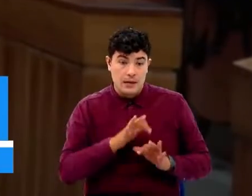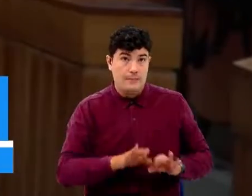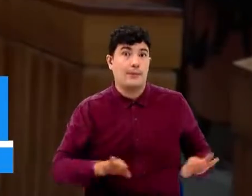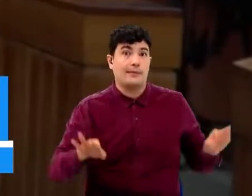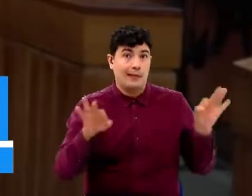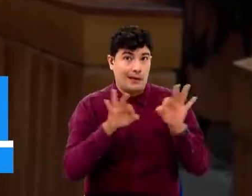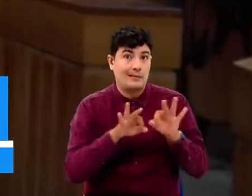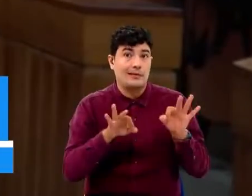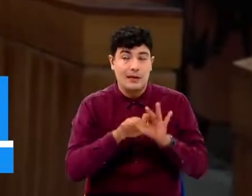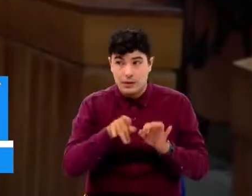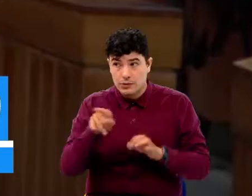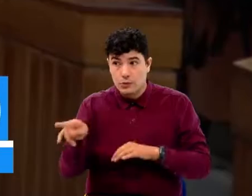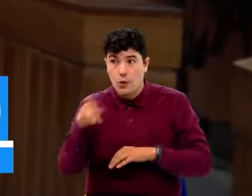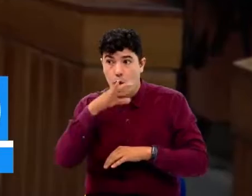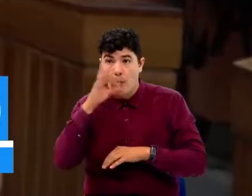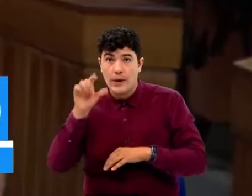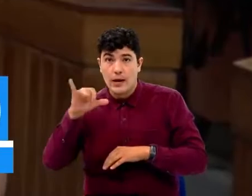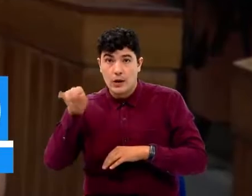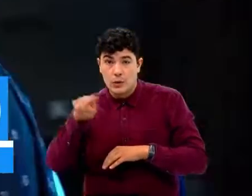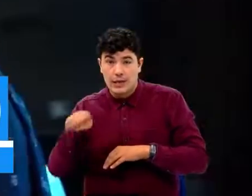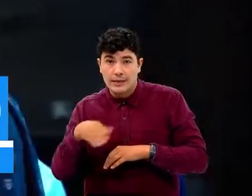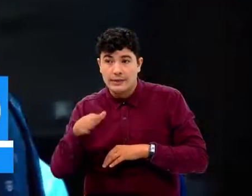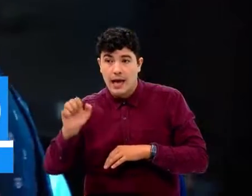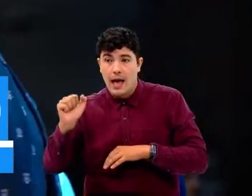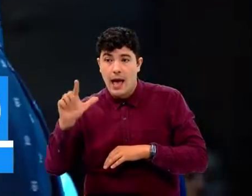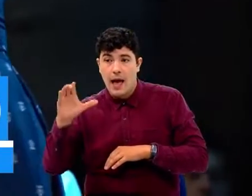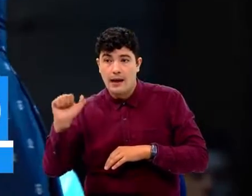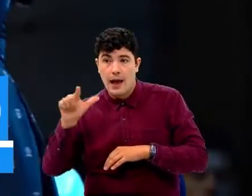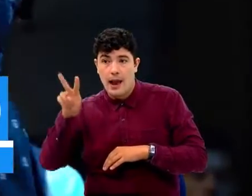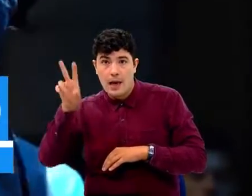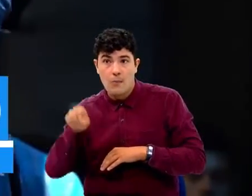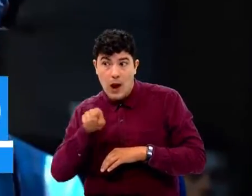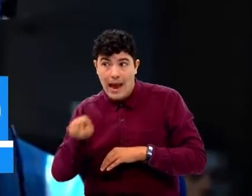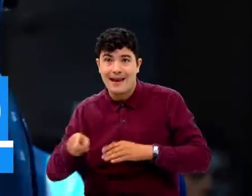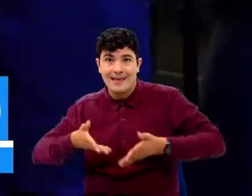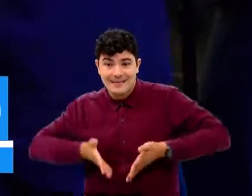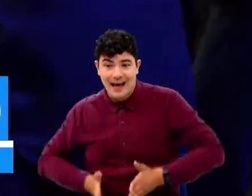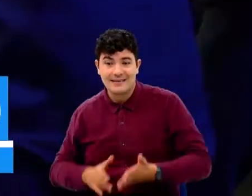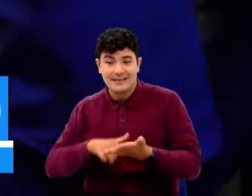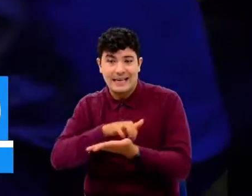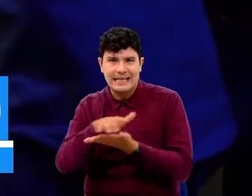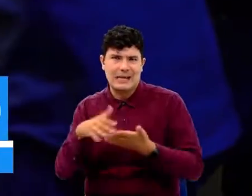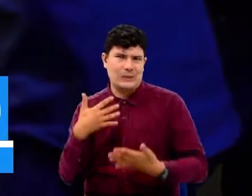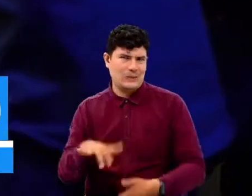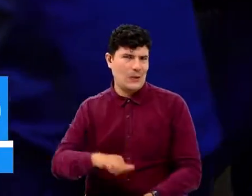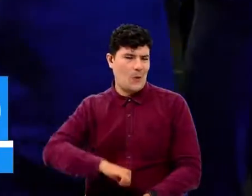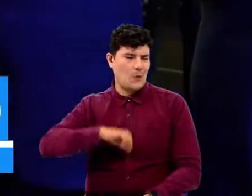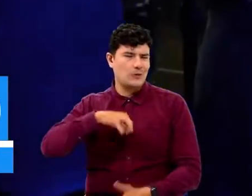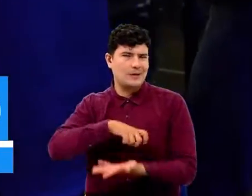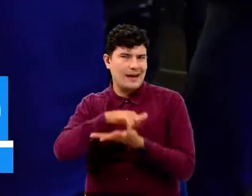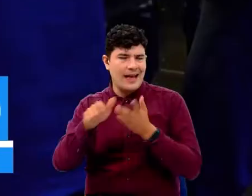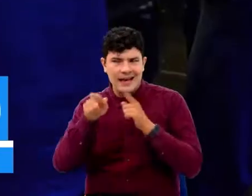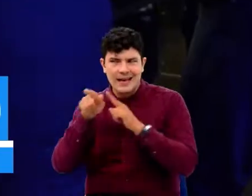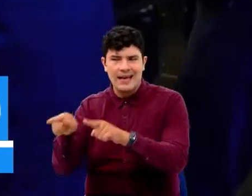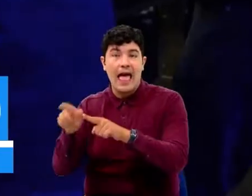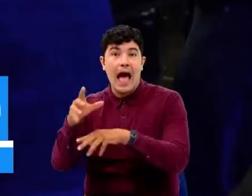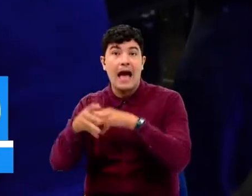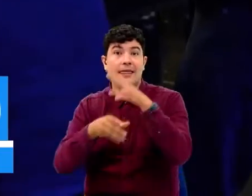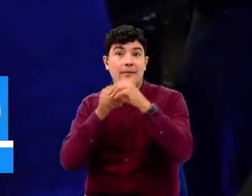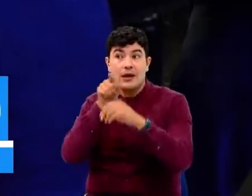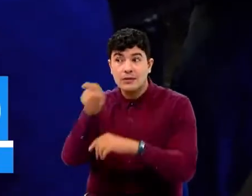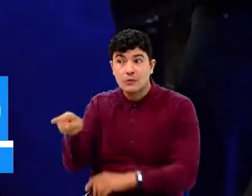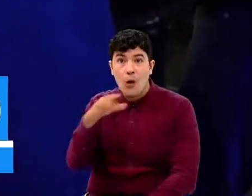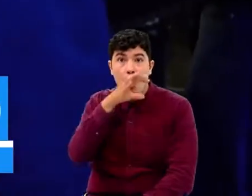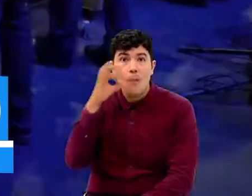Calvo, además de haber nacido en Santander, así que orgullo santandereano al 100%, pues era un